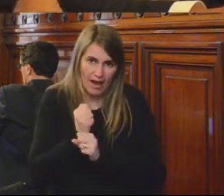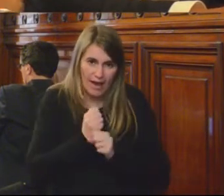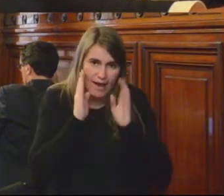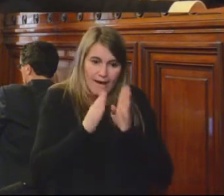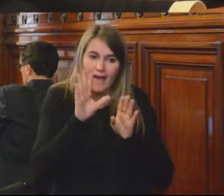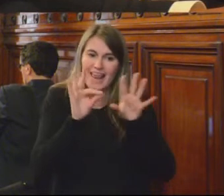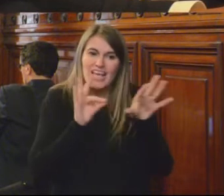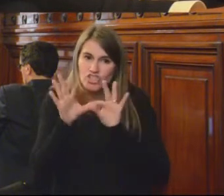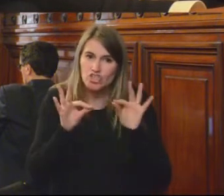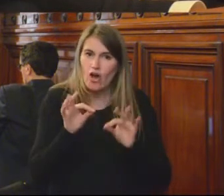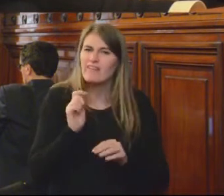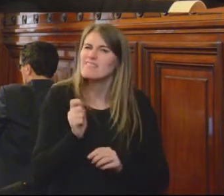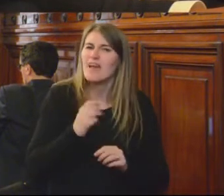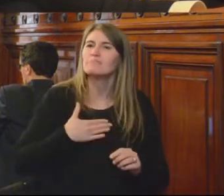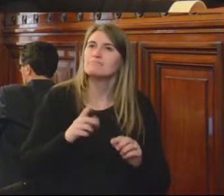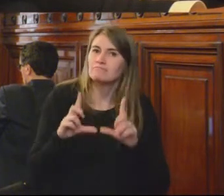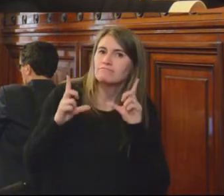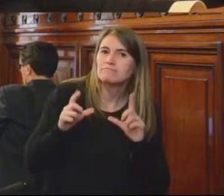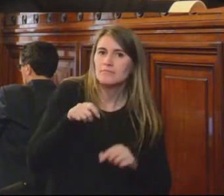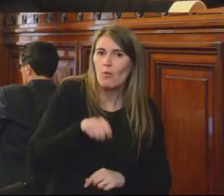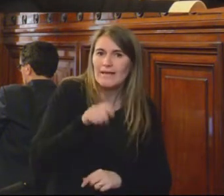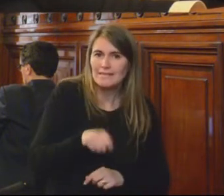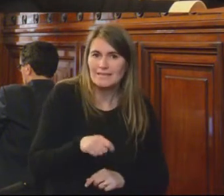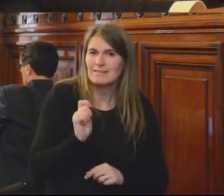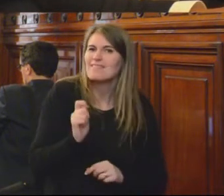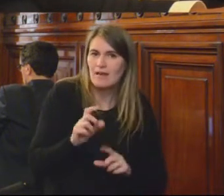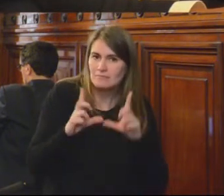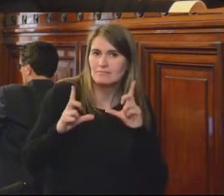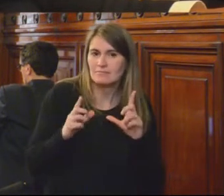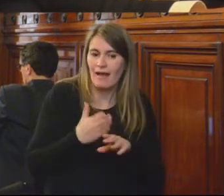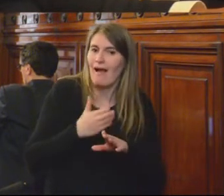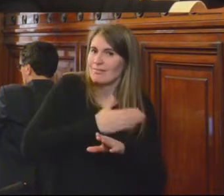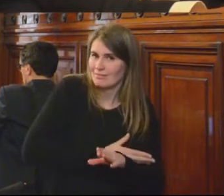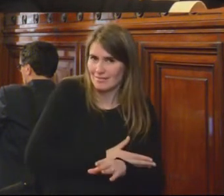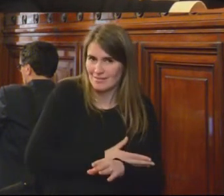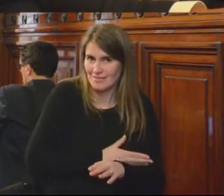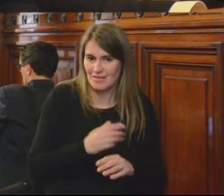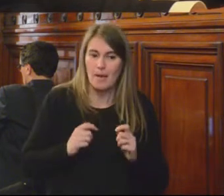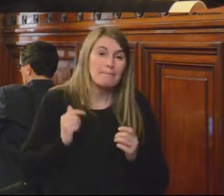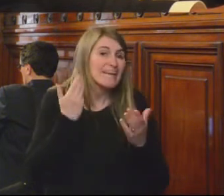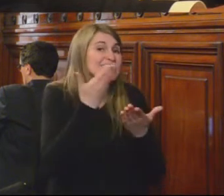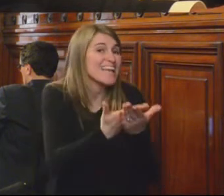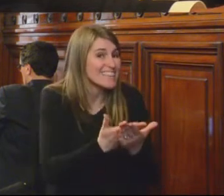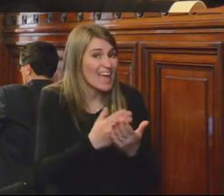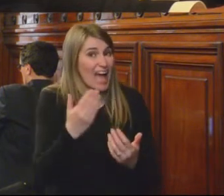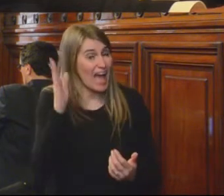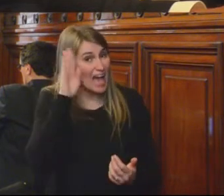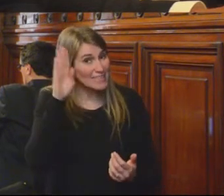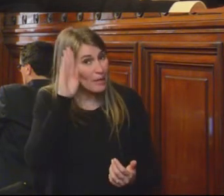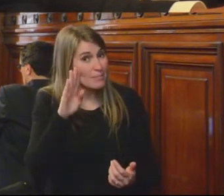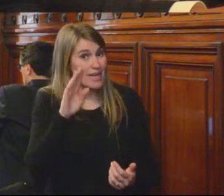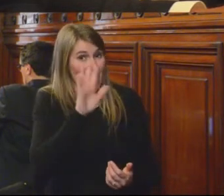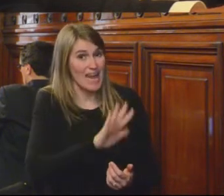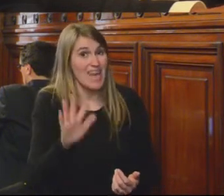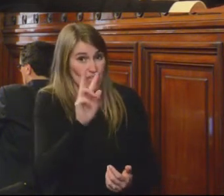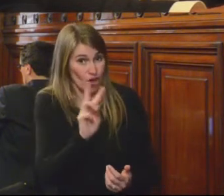los candidatos y candidatas a magistrados o magistradas del Tribunal Supremo de Justicia, la cual será presentada ante la Asamblea Nacional. Este